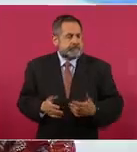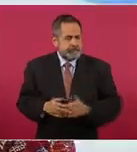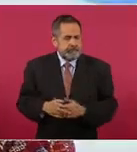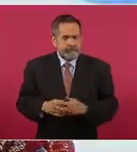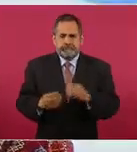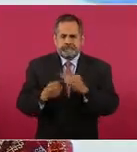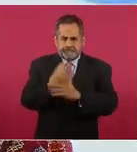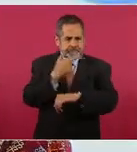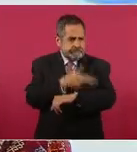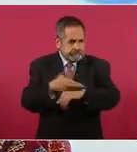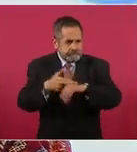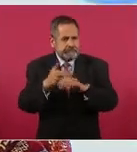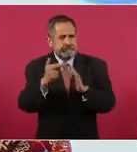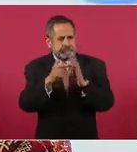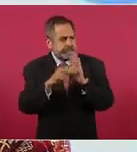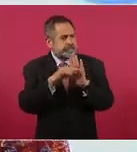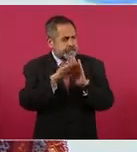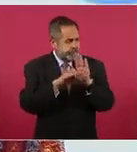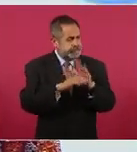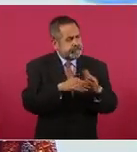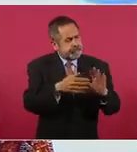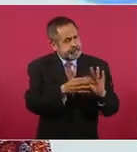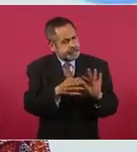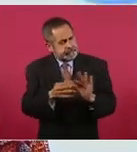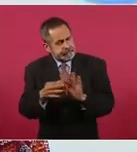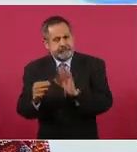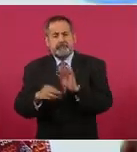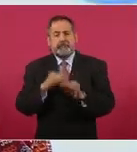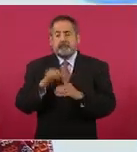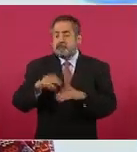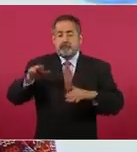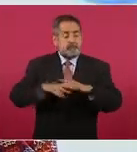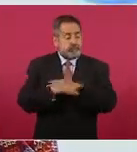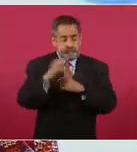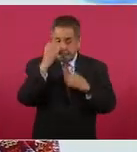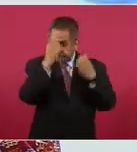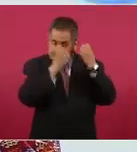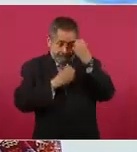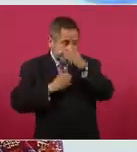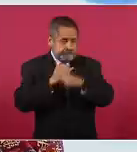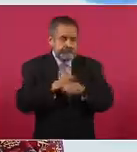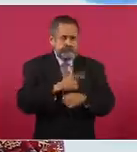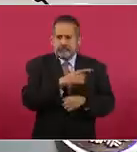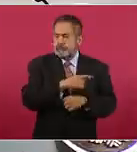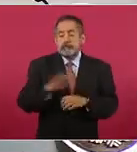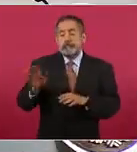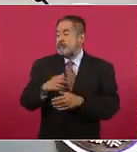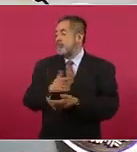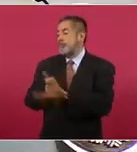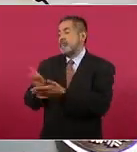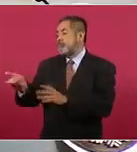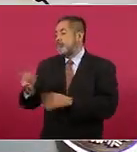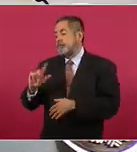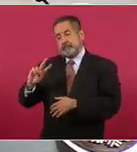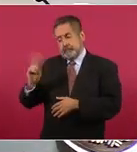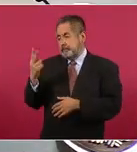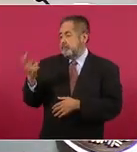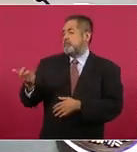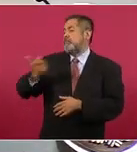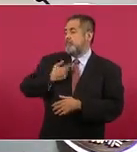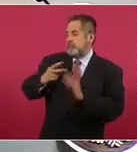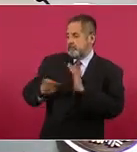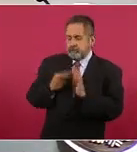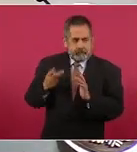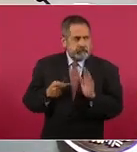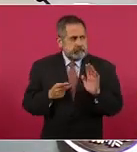ha fortalecido mucho los que están en proceso, se han hecho auditorías de las devoluciones, porque hacían mucha trampa cuando pedían las devoluciones, y ahora